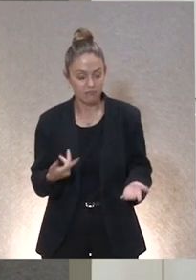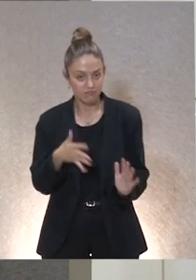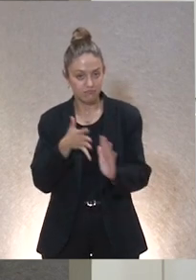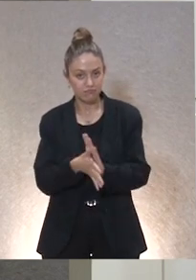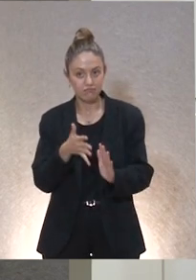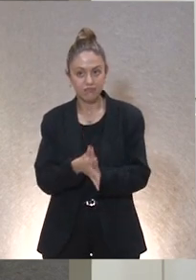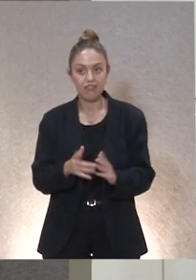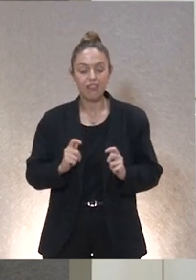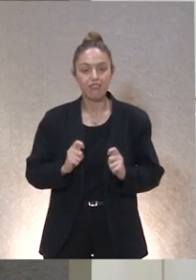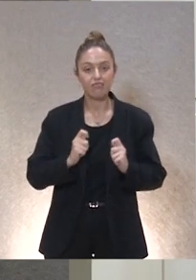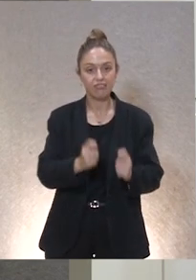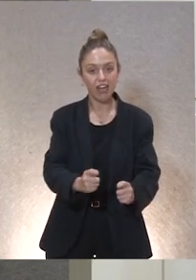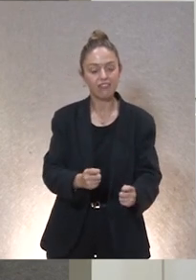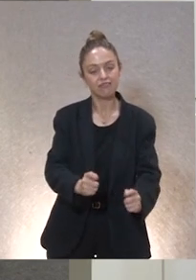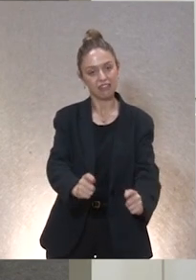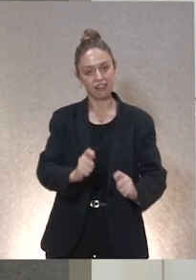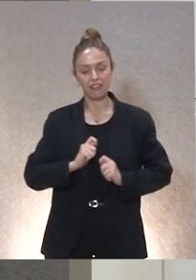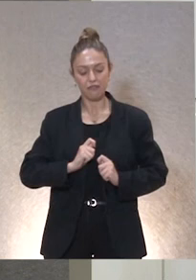es el dar y recibir